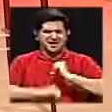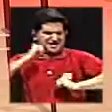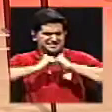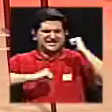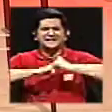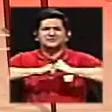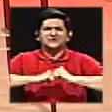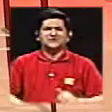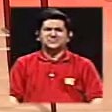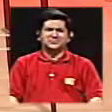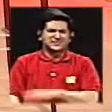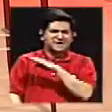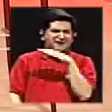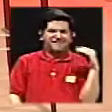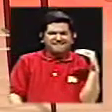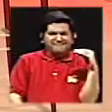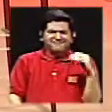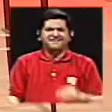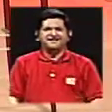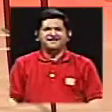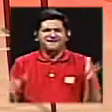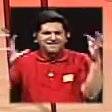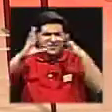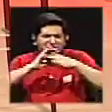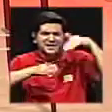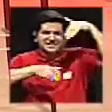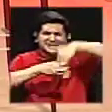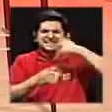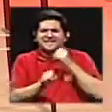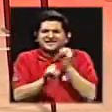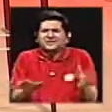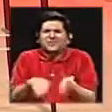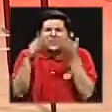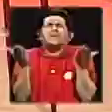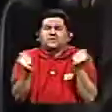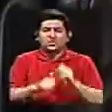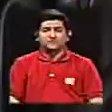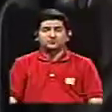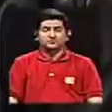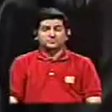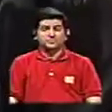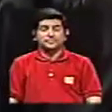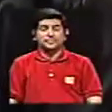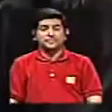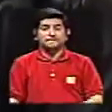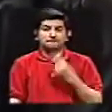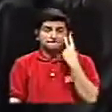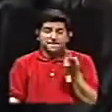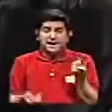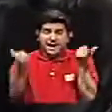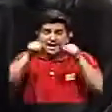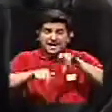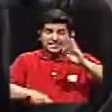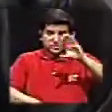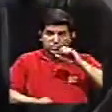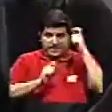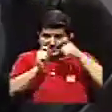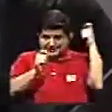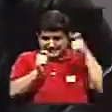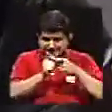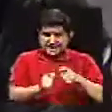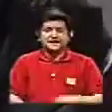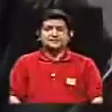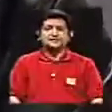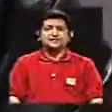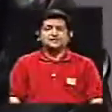estructura y se articula dentro de las instituciones? Bueno, vea aquí, el caso del ICE concreto, que es el